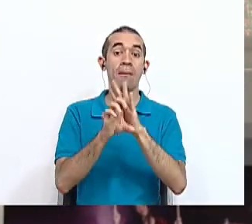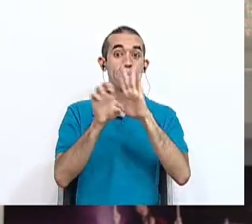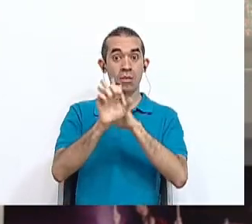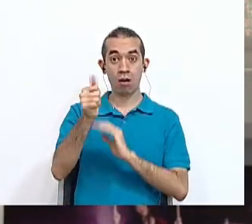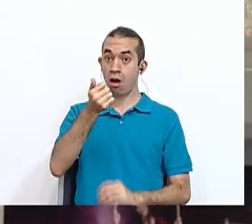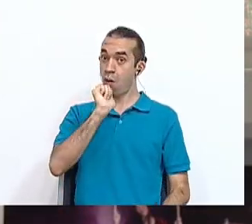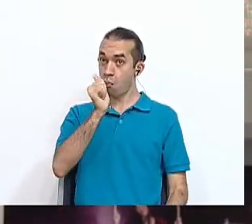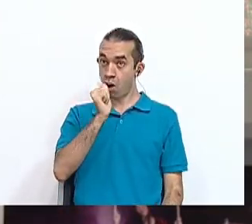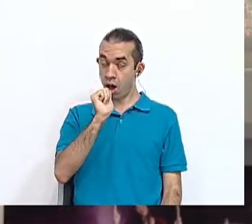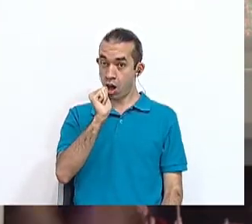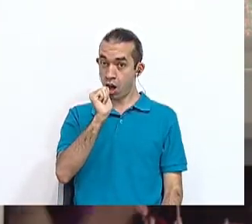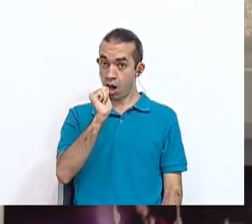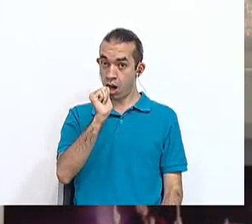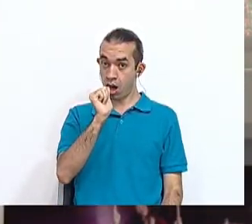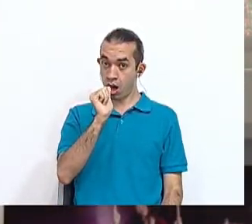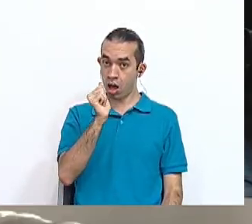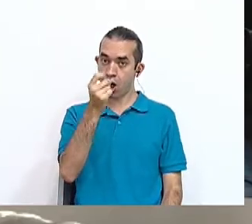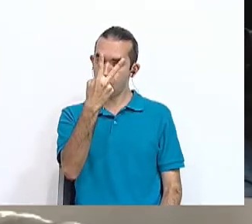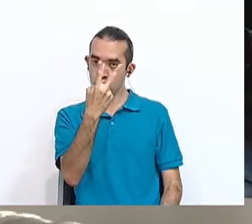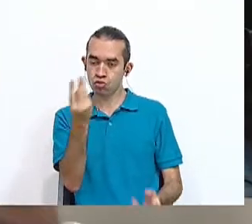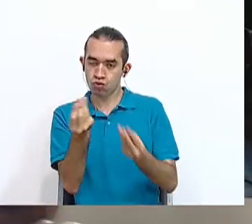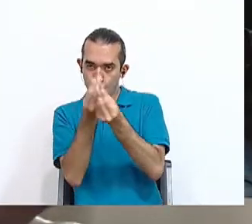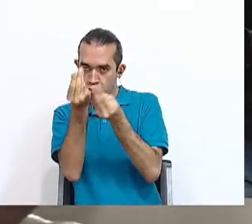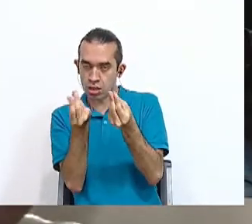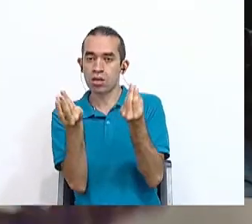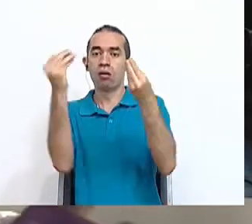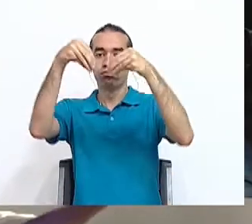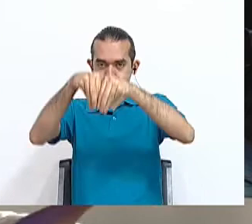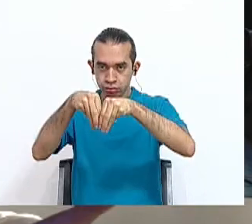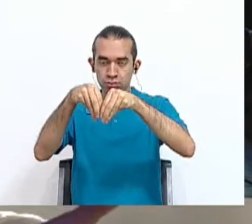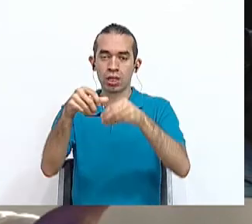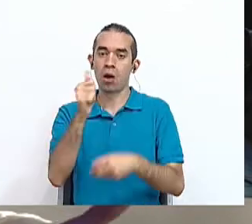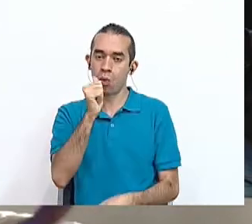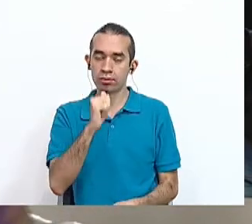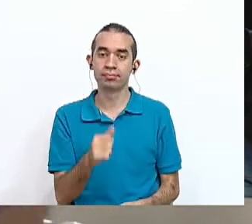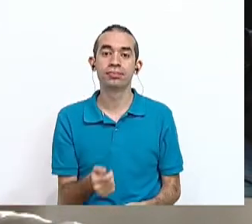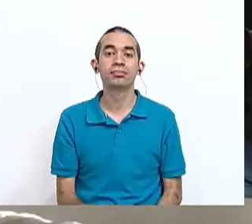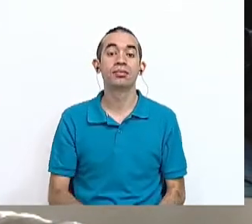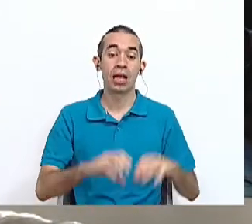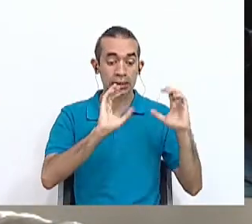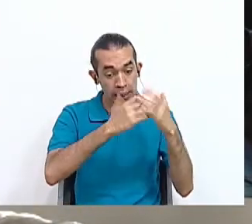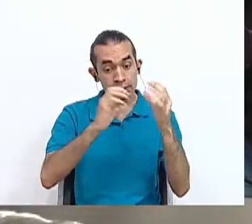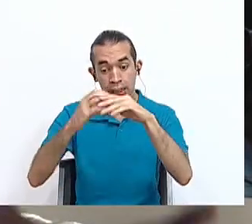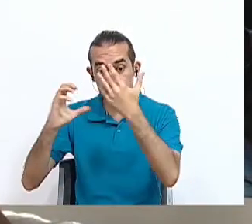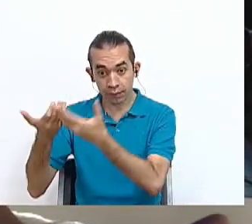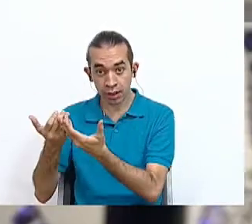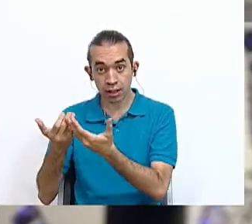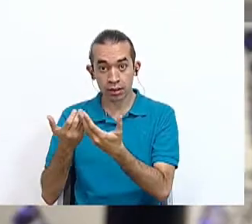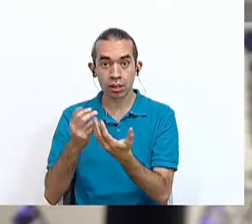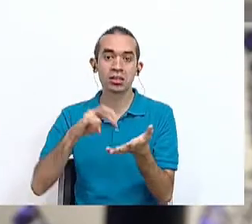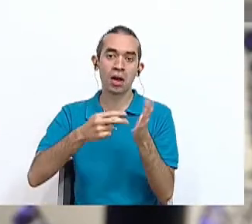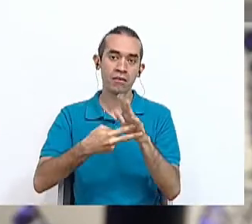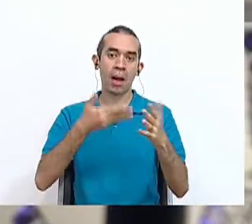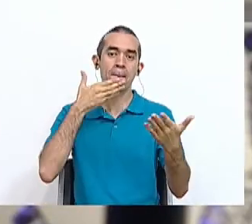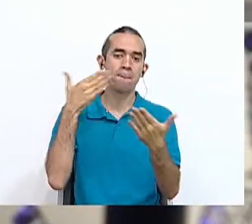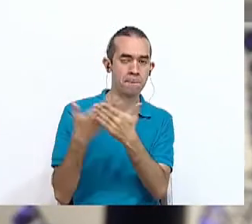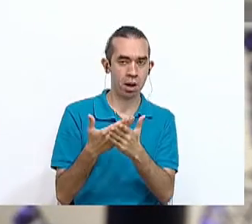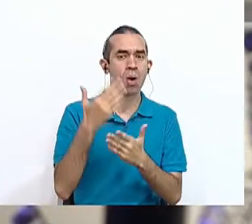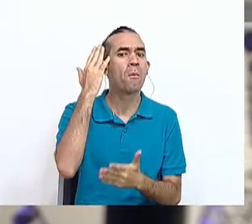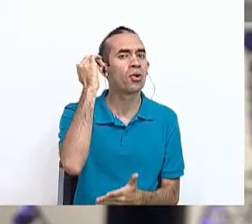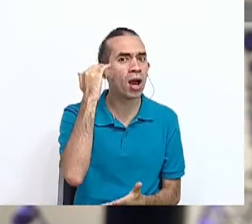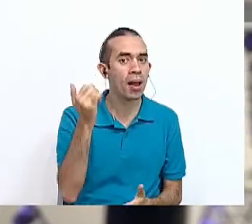está formada por dos sustancias. Lo mejor de poder clasificar las cosas es que una persona al otro lado del mundo puede entender